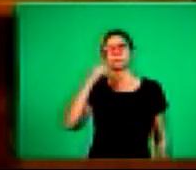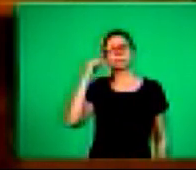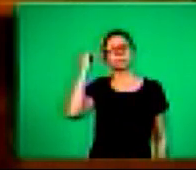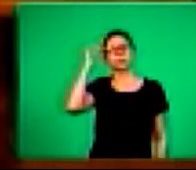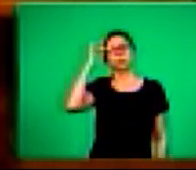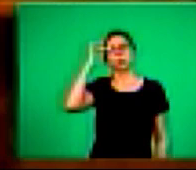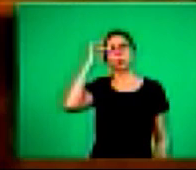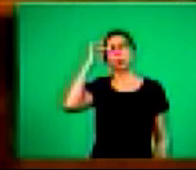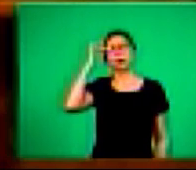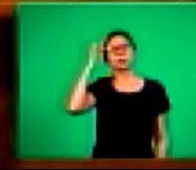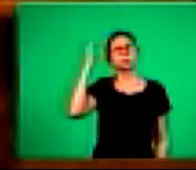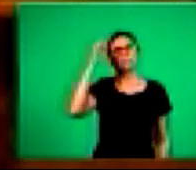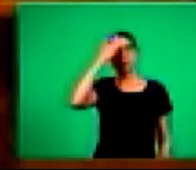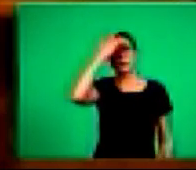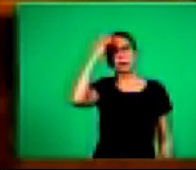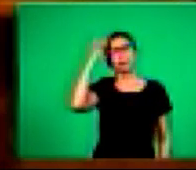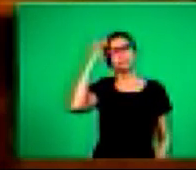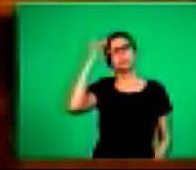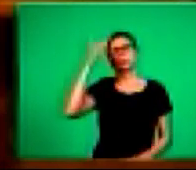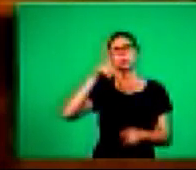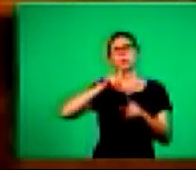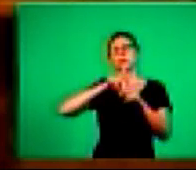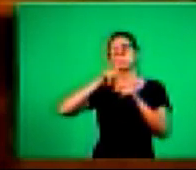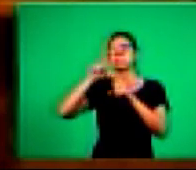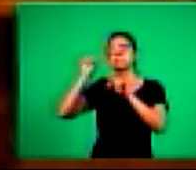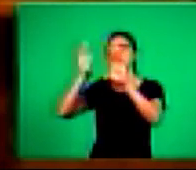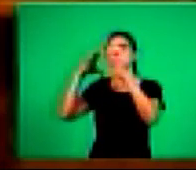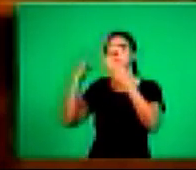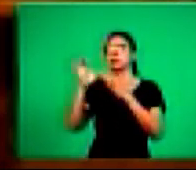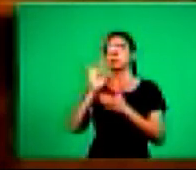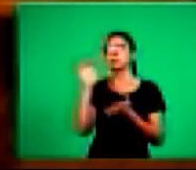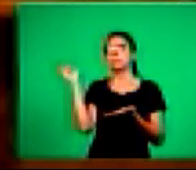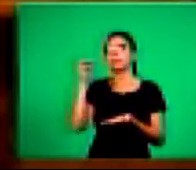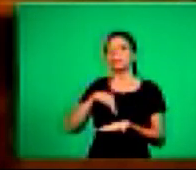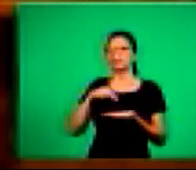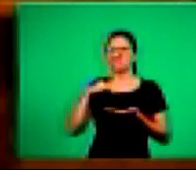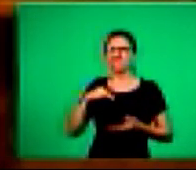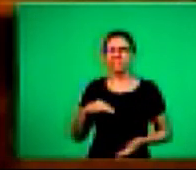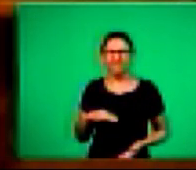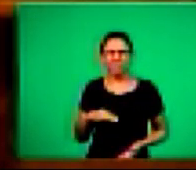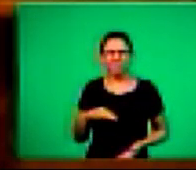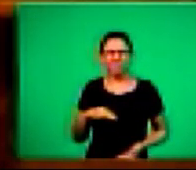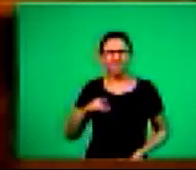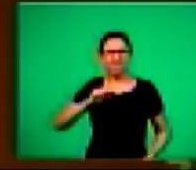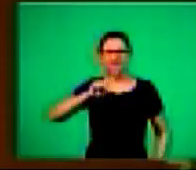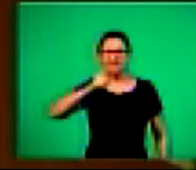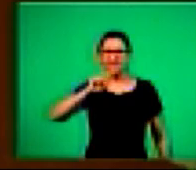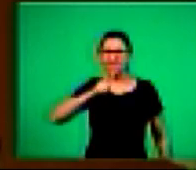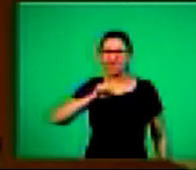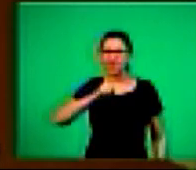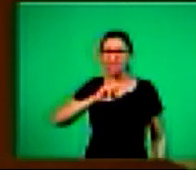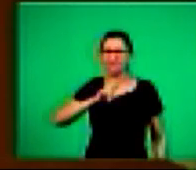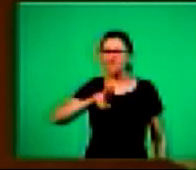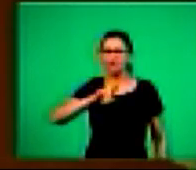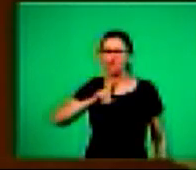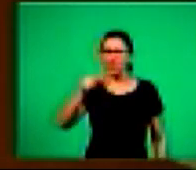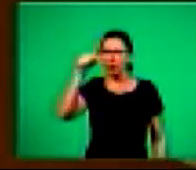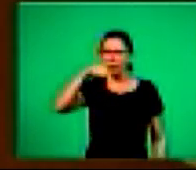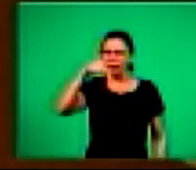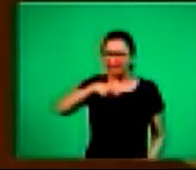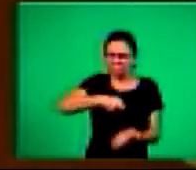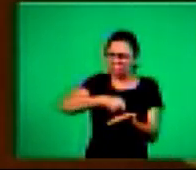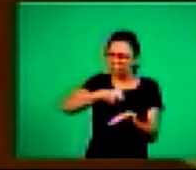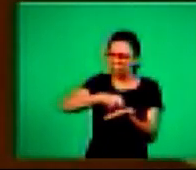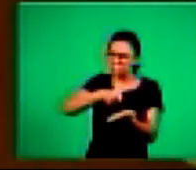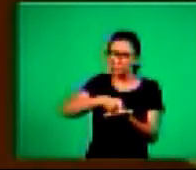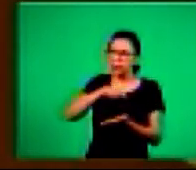que quien vaya al quien va al cielo sólo lo seremos de lehman ataques qué es eso eso no aquí que eso va a ser cobrado